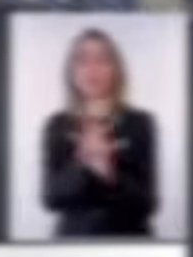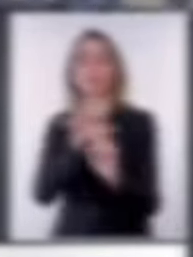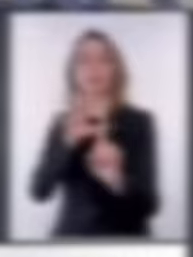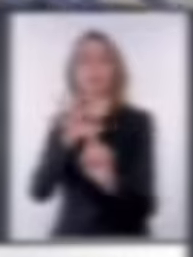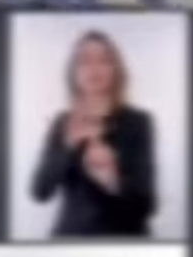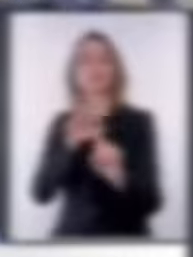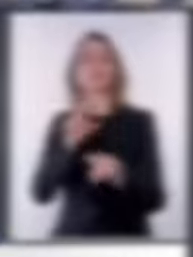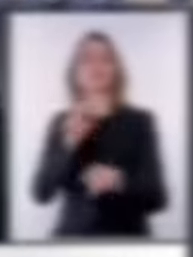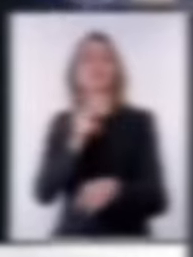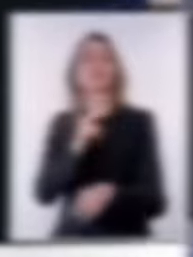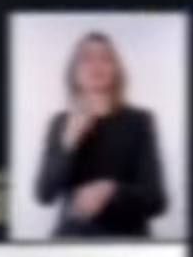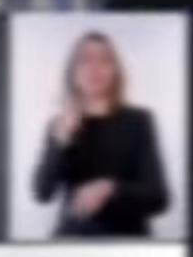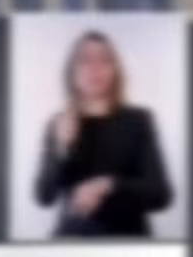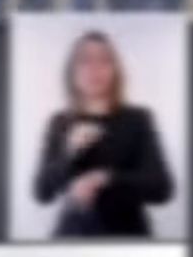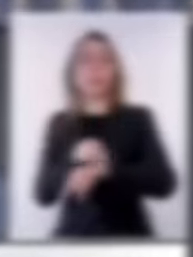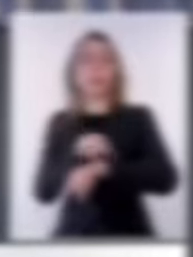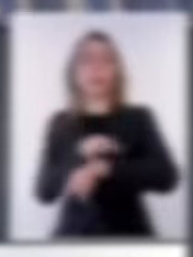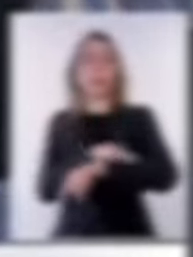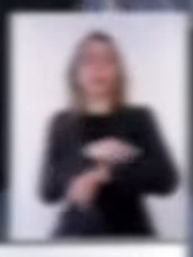mayor.